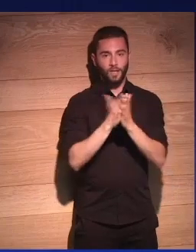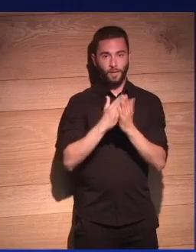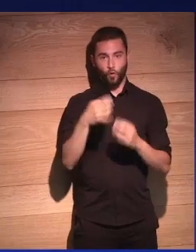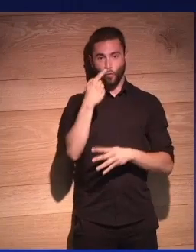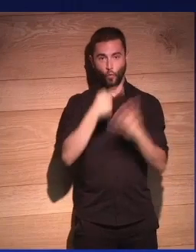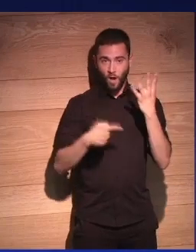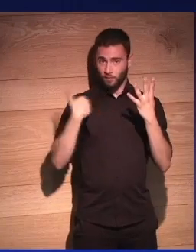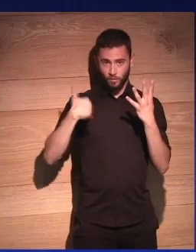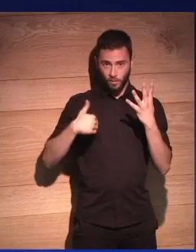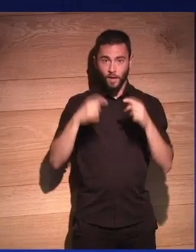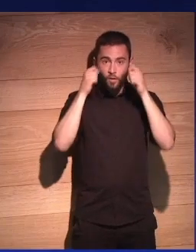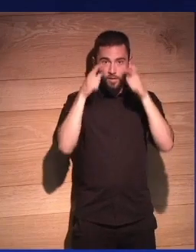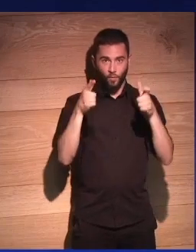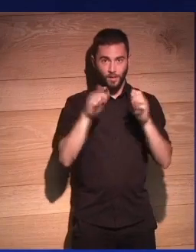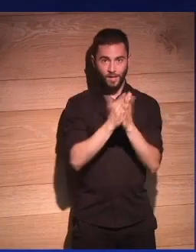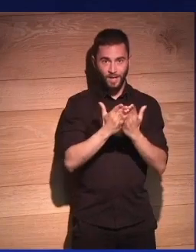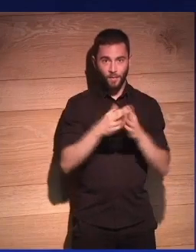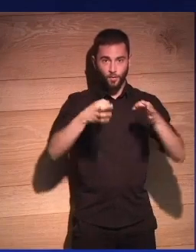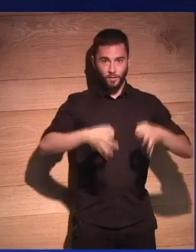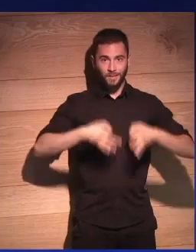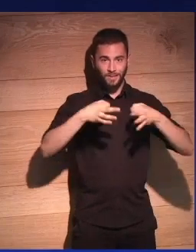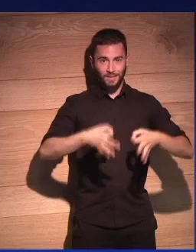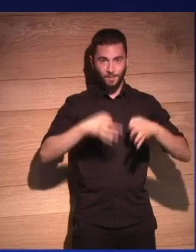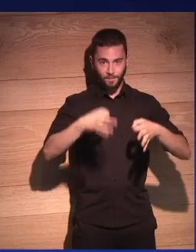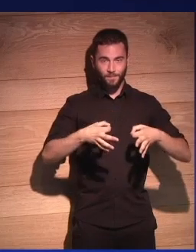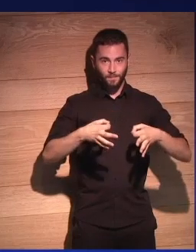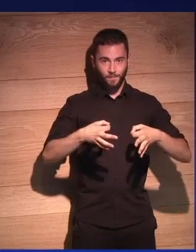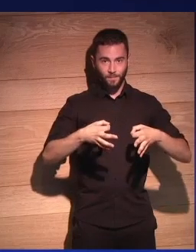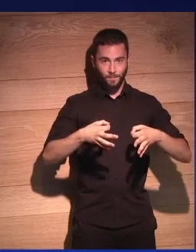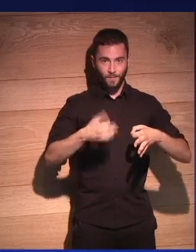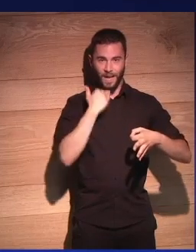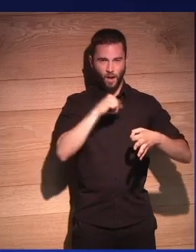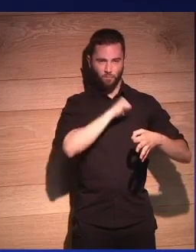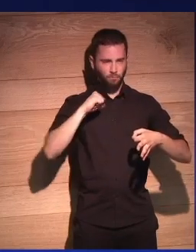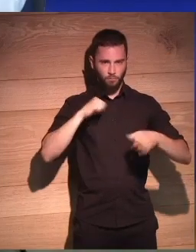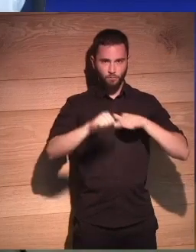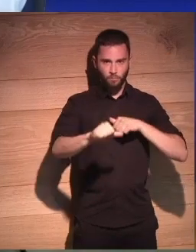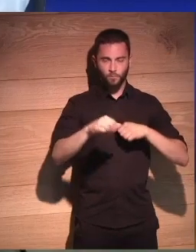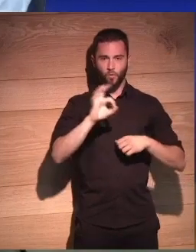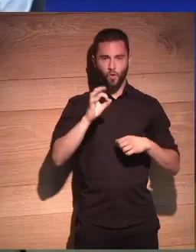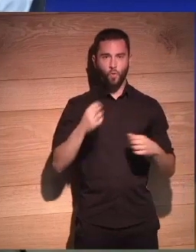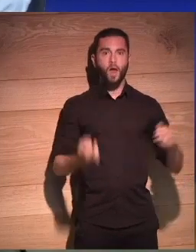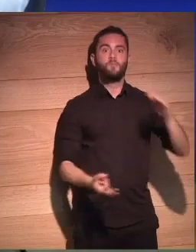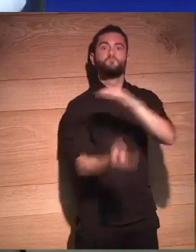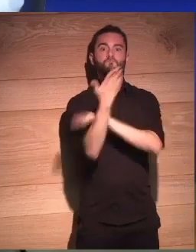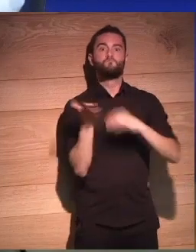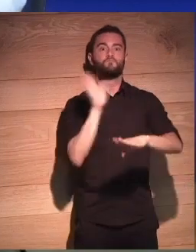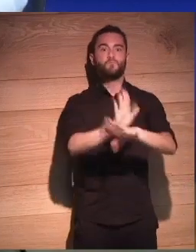me estoy dando cuenta de que siempre mis libros nacen a partir de alguna chispa personal, alguna epifanía, digamos,